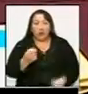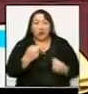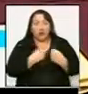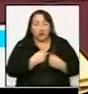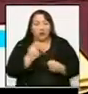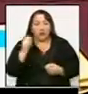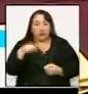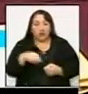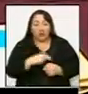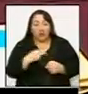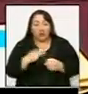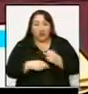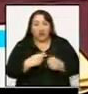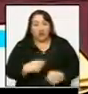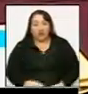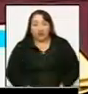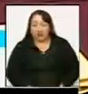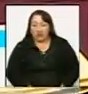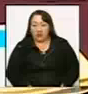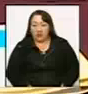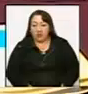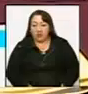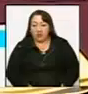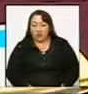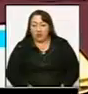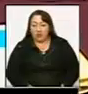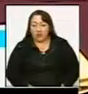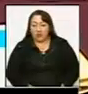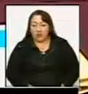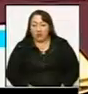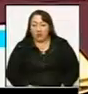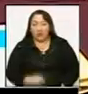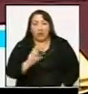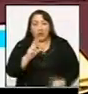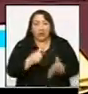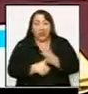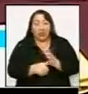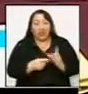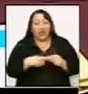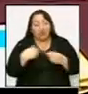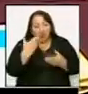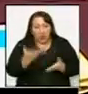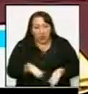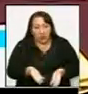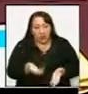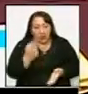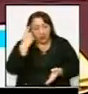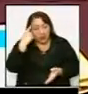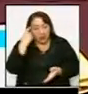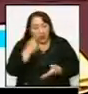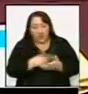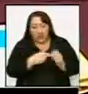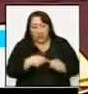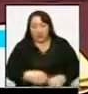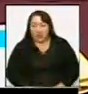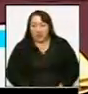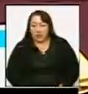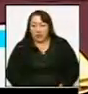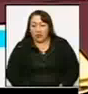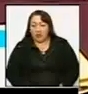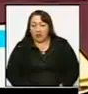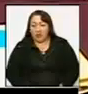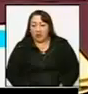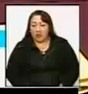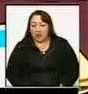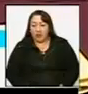tiene presencia a nivel nacional, aún en el último rincón, es la RENIEC. Entonces, por eso es que se ha pensado de que